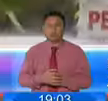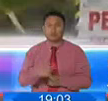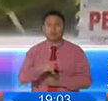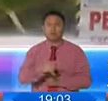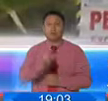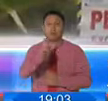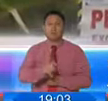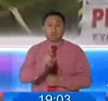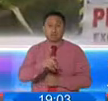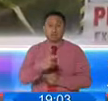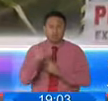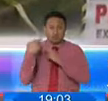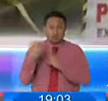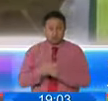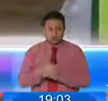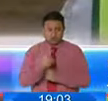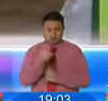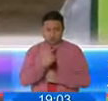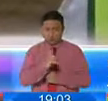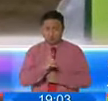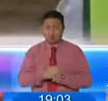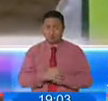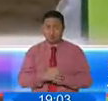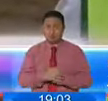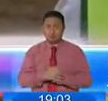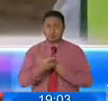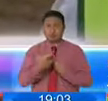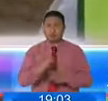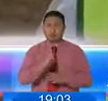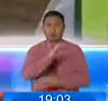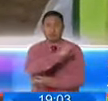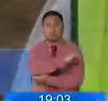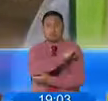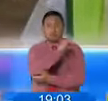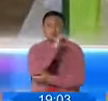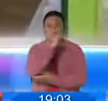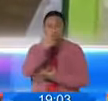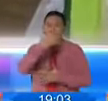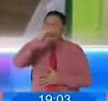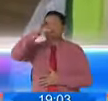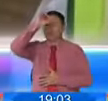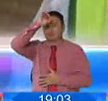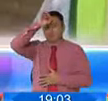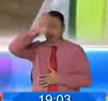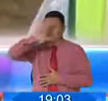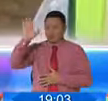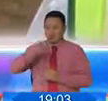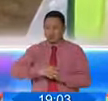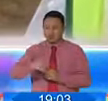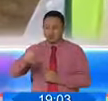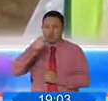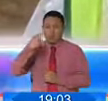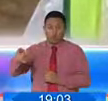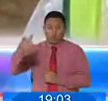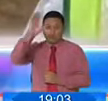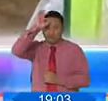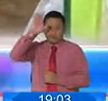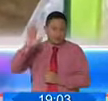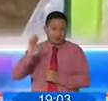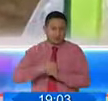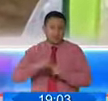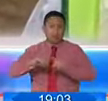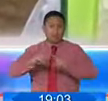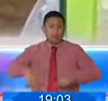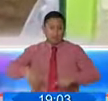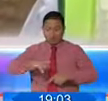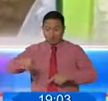de la obra mencionan lo contrario. A la madrugada, bueno, desentiendo, no sé cómo estaría el chofer definitivamente, pero que quedaron